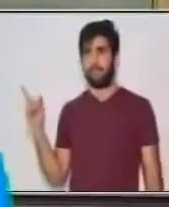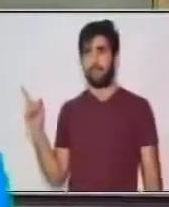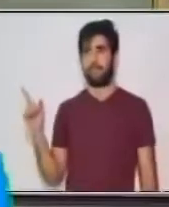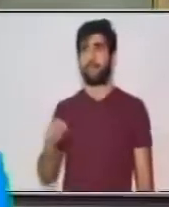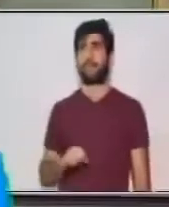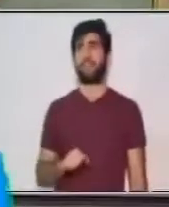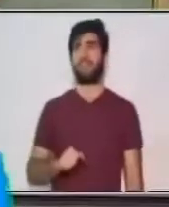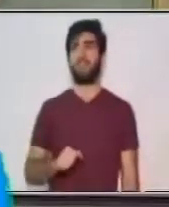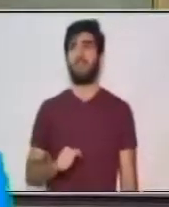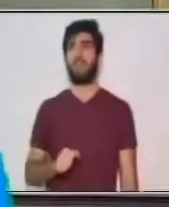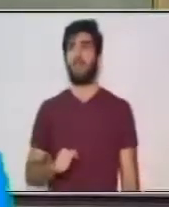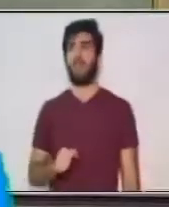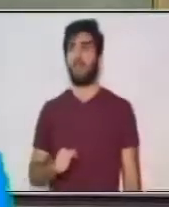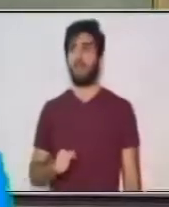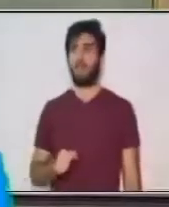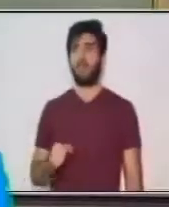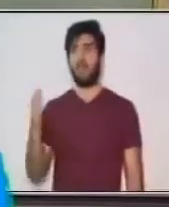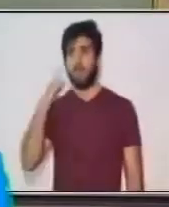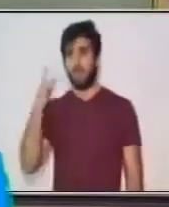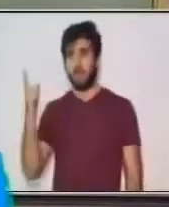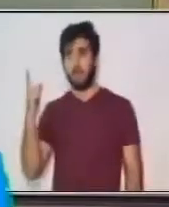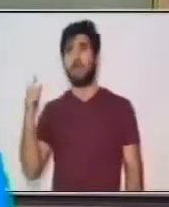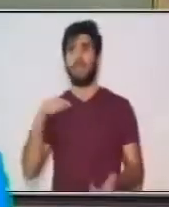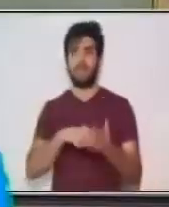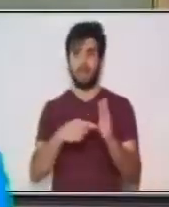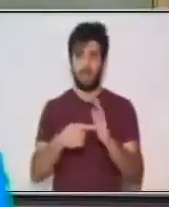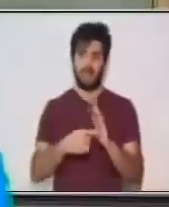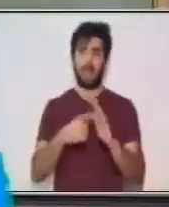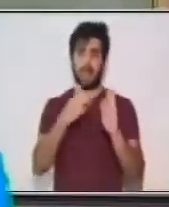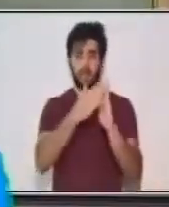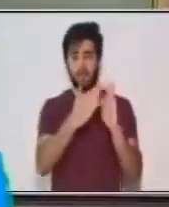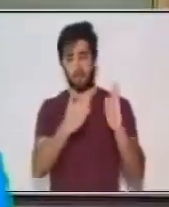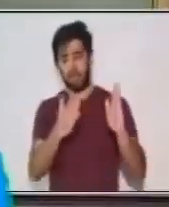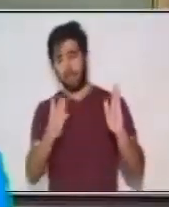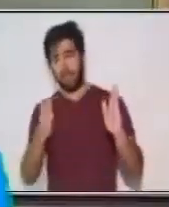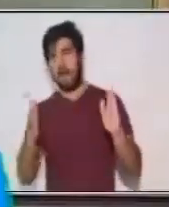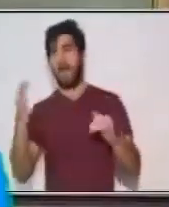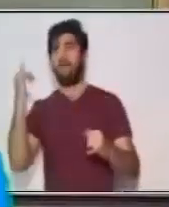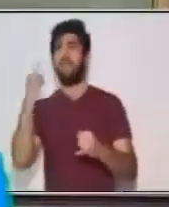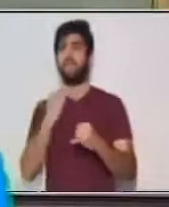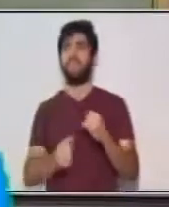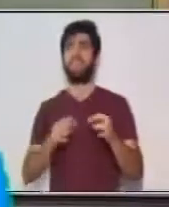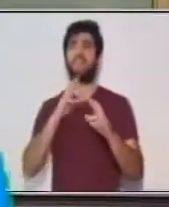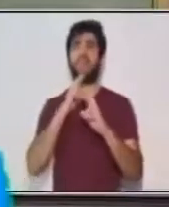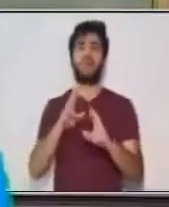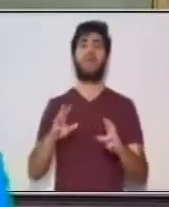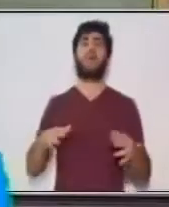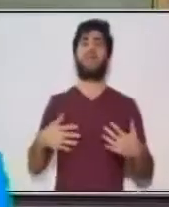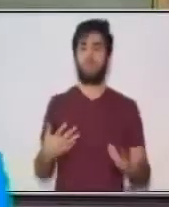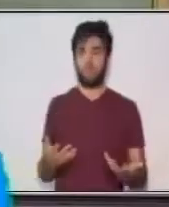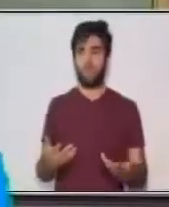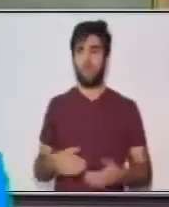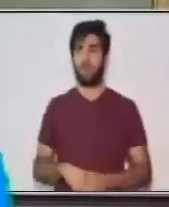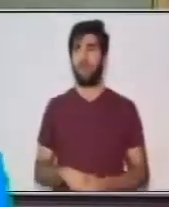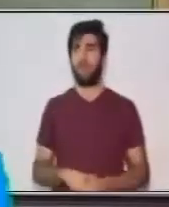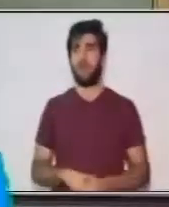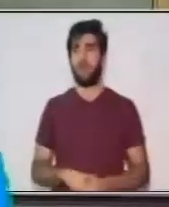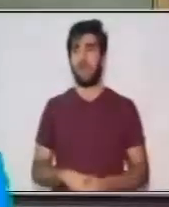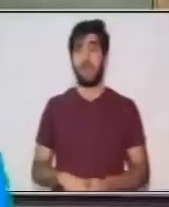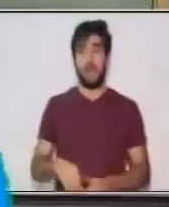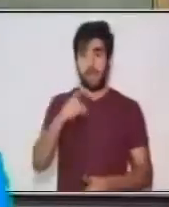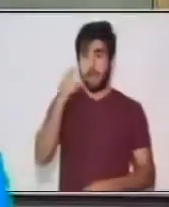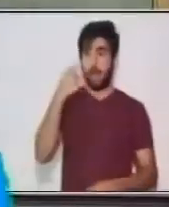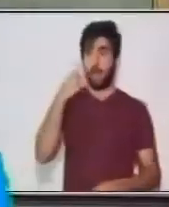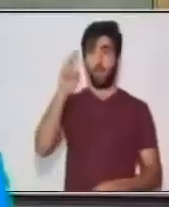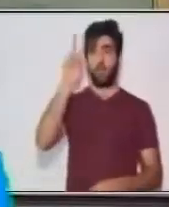98.765 más 3, que es uno menos de la fila anterior. ¿Y el resultado cuál sería? Sin utilizar calculadora. Si aquí